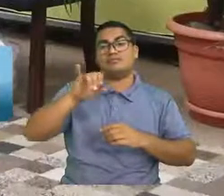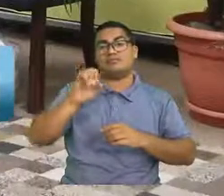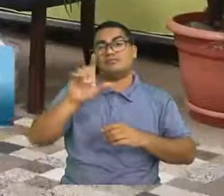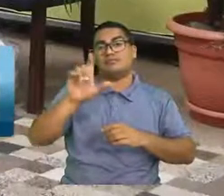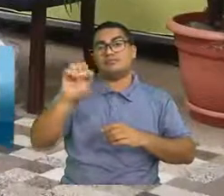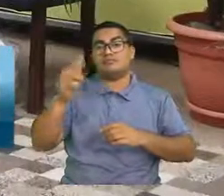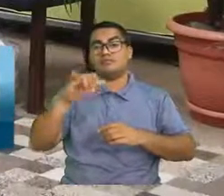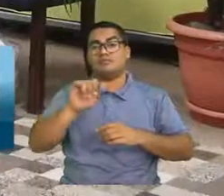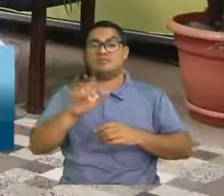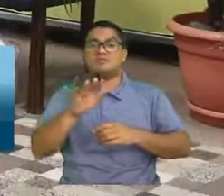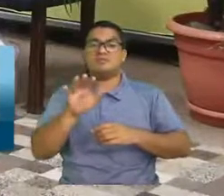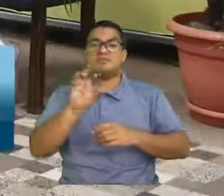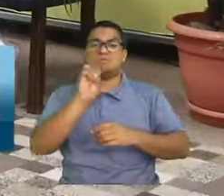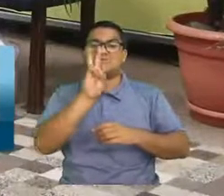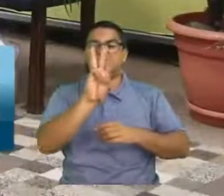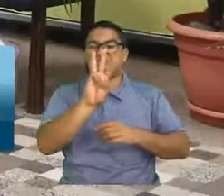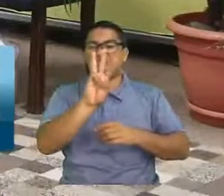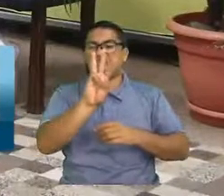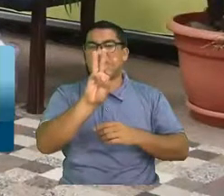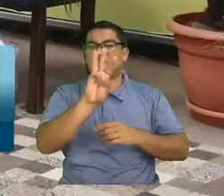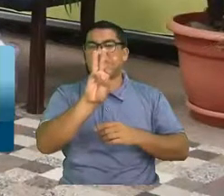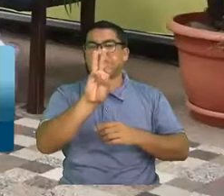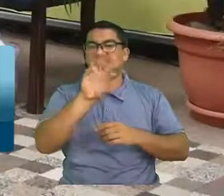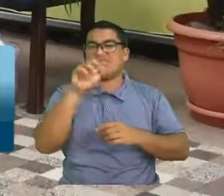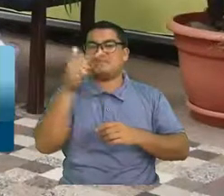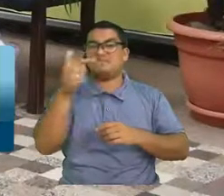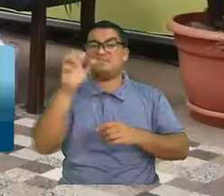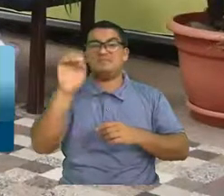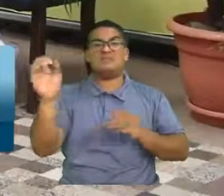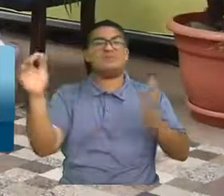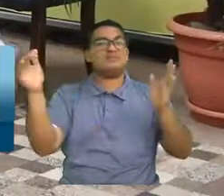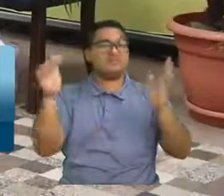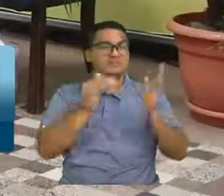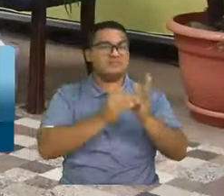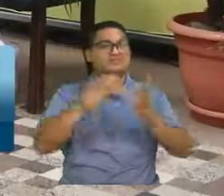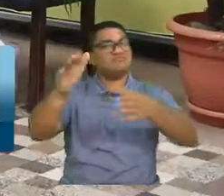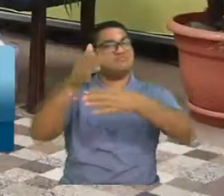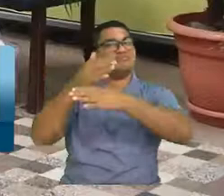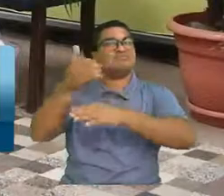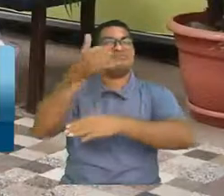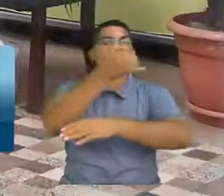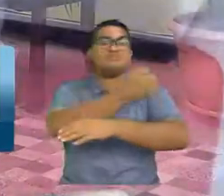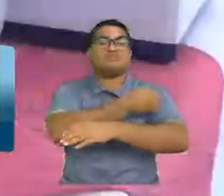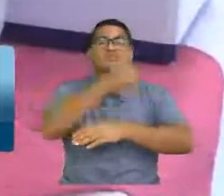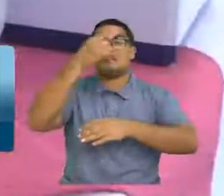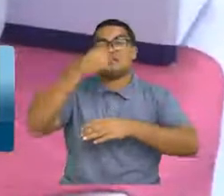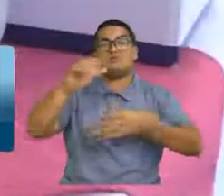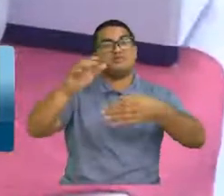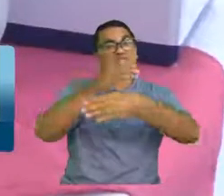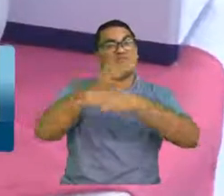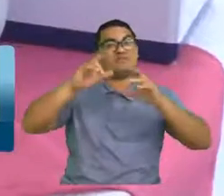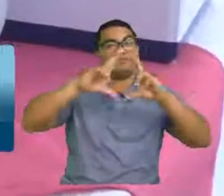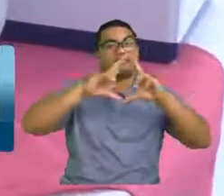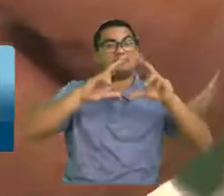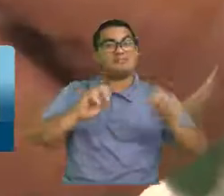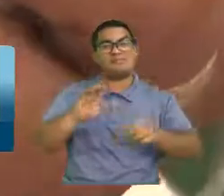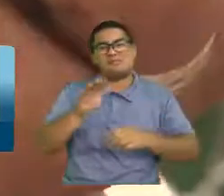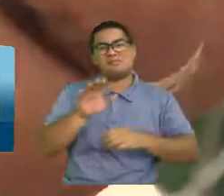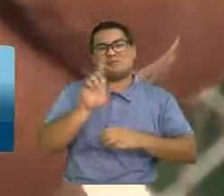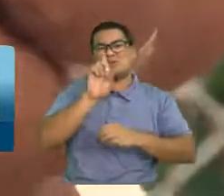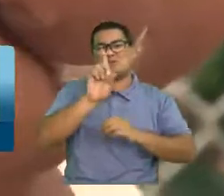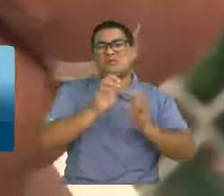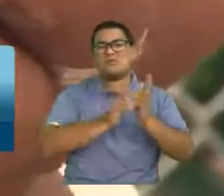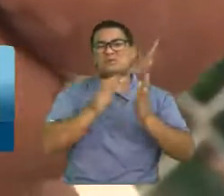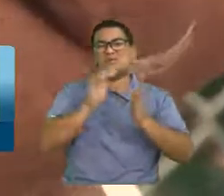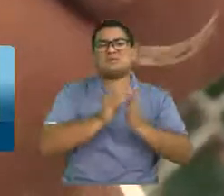370.000 vacunas. Así es, a nivel de toda Managua. A nivel de Nicaragua son más de 1 millón, o sea, así más de 1 millón de nicaragüenses tienen que estar inmunizados.